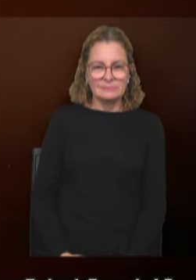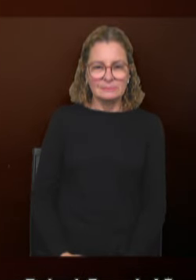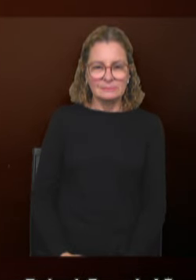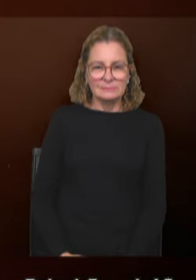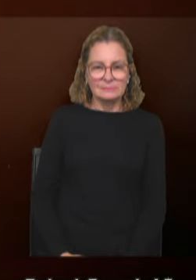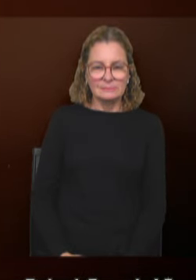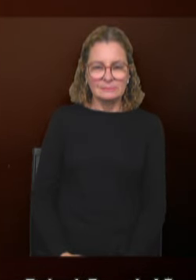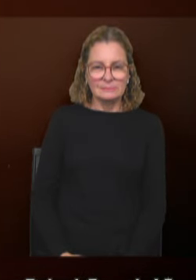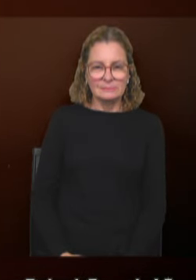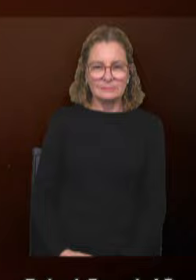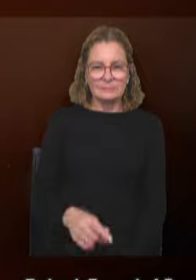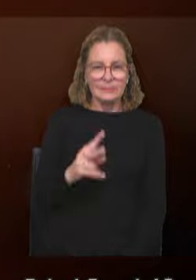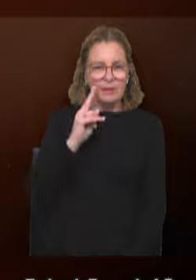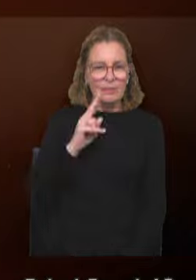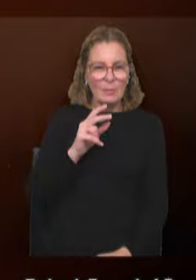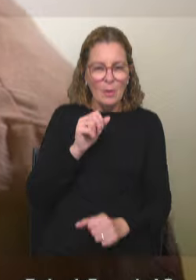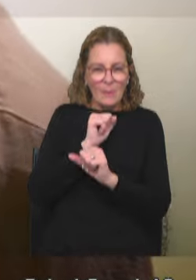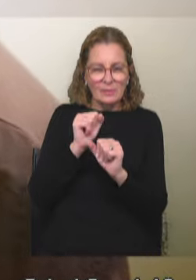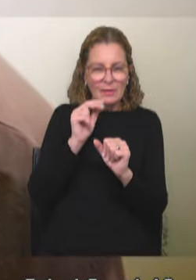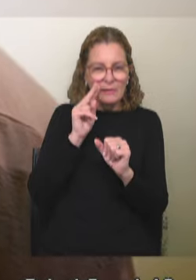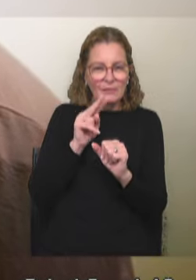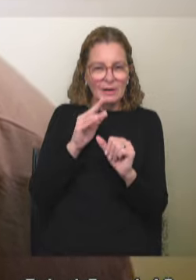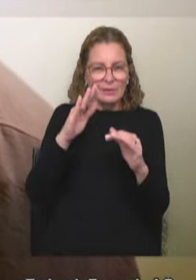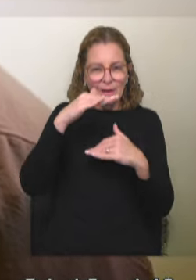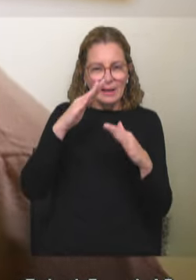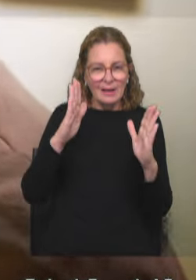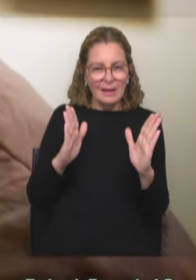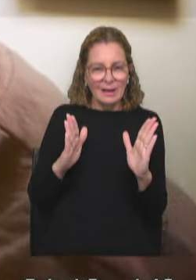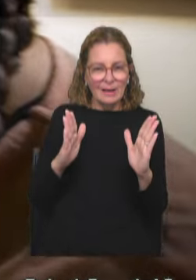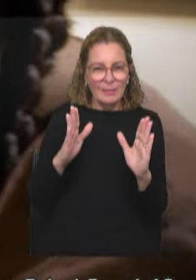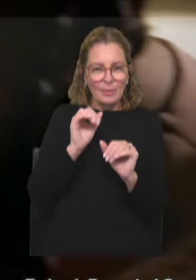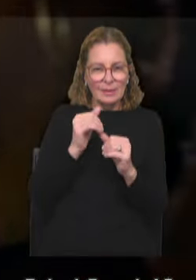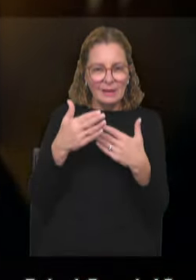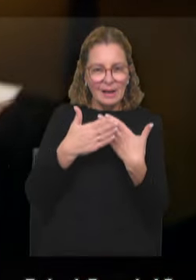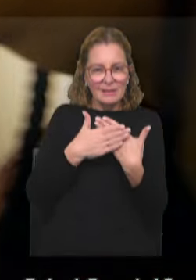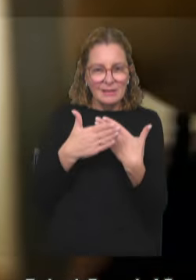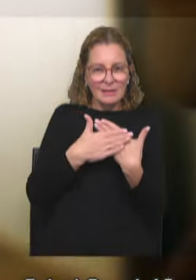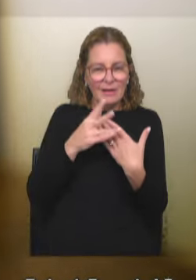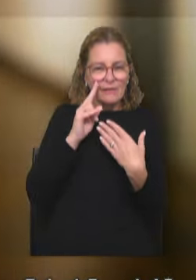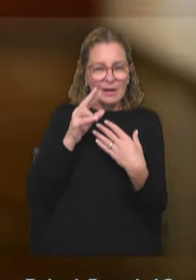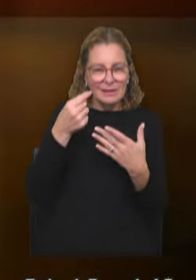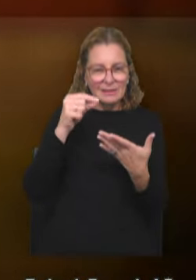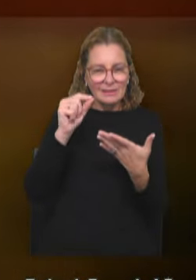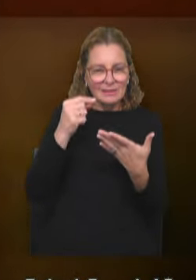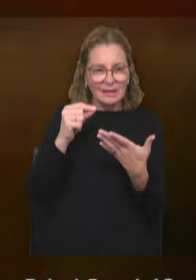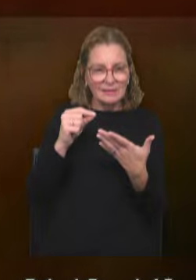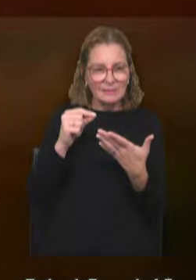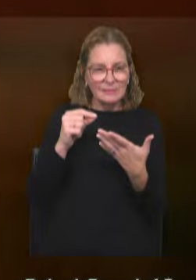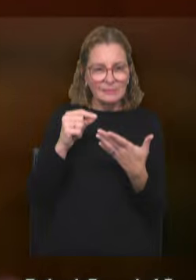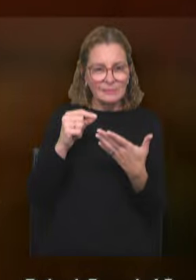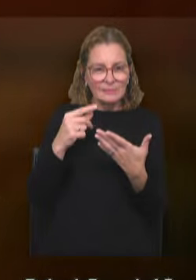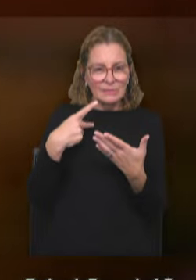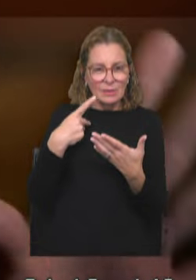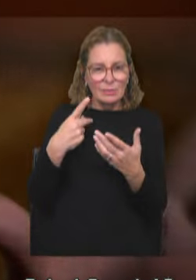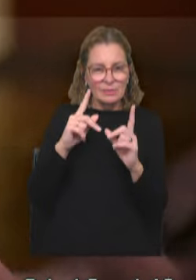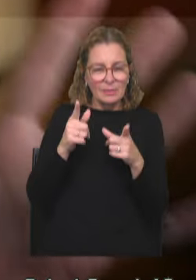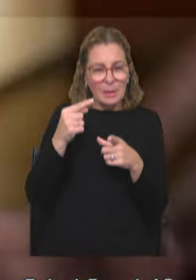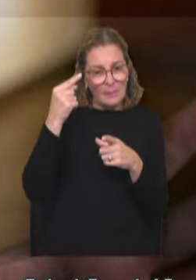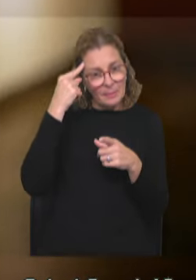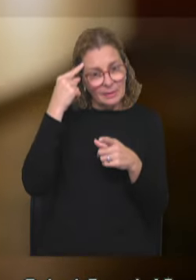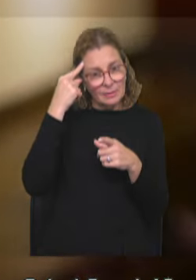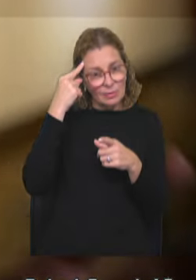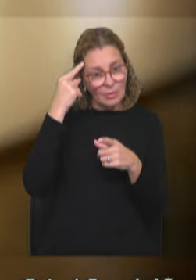Aquí tenemos la posibilidad de verlo con esta caja. Para poder acercarnos y ver bien los detalles. Claro, de acuerdo, y el dueño también lo pensó así, de